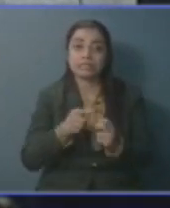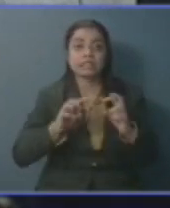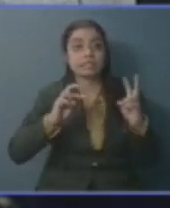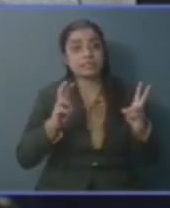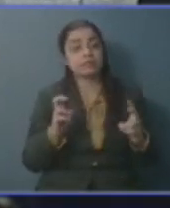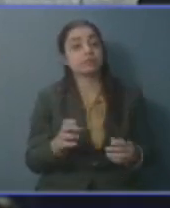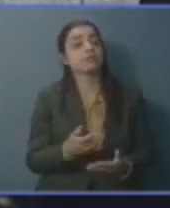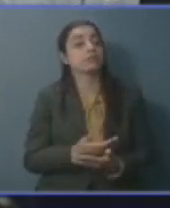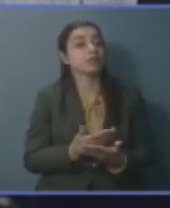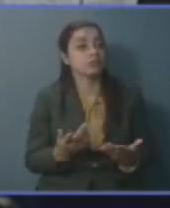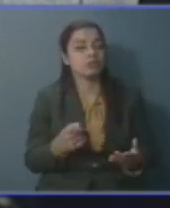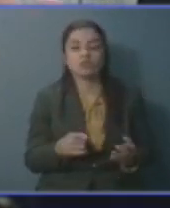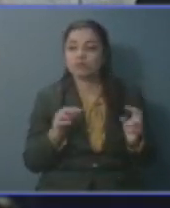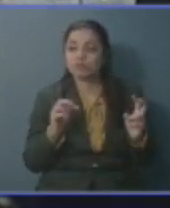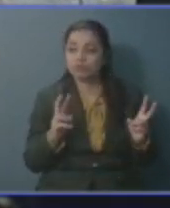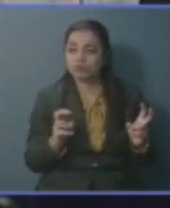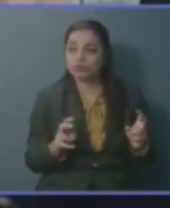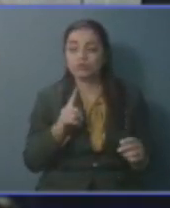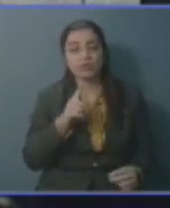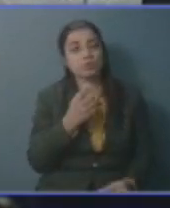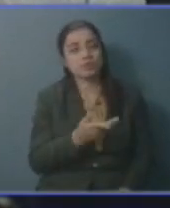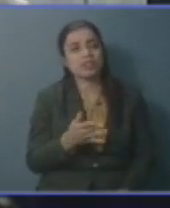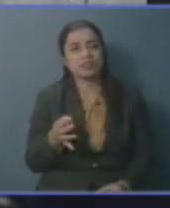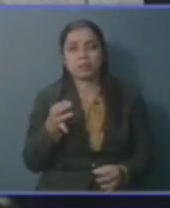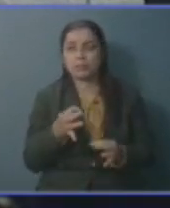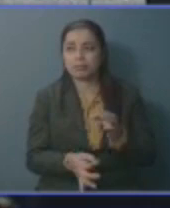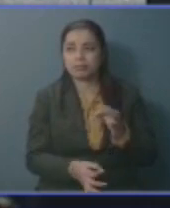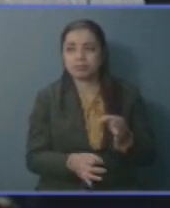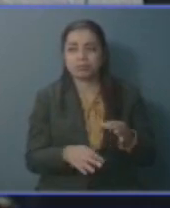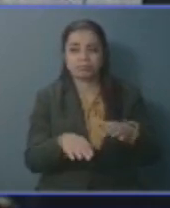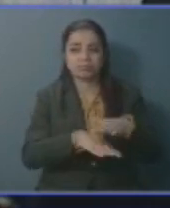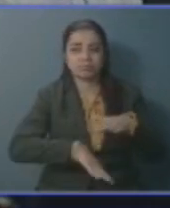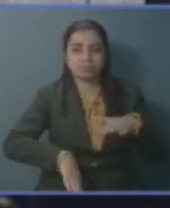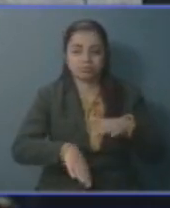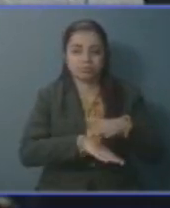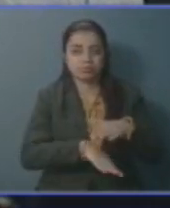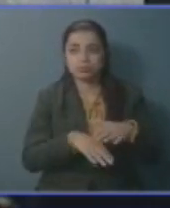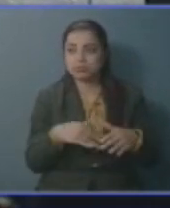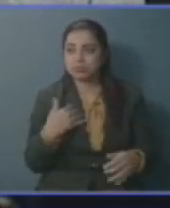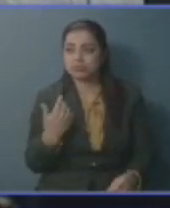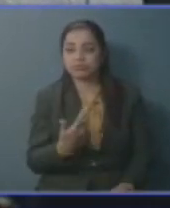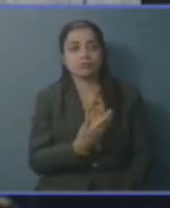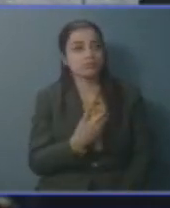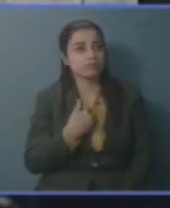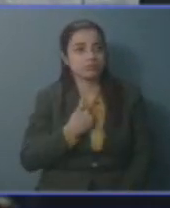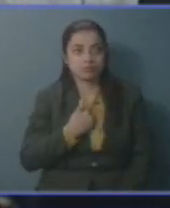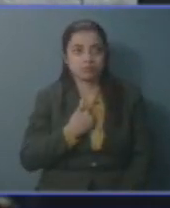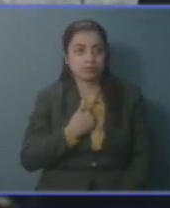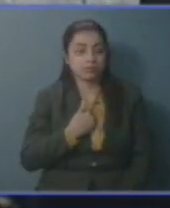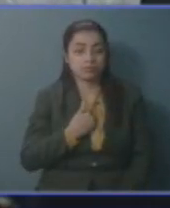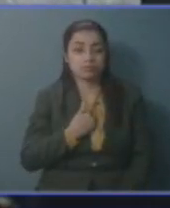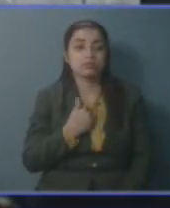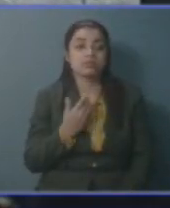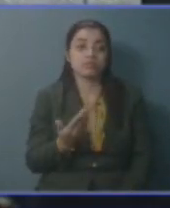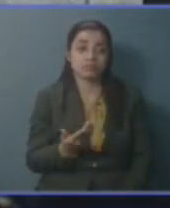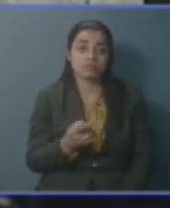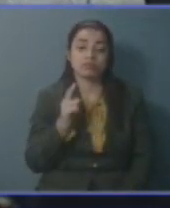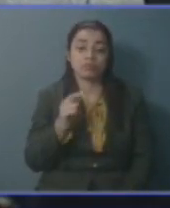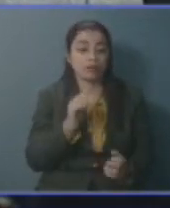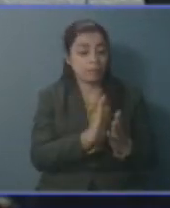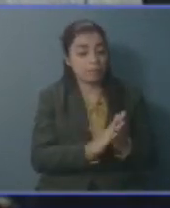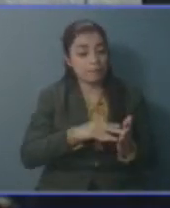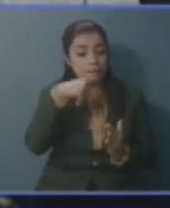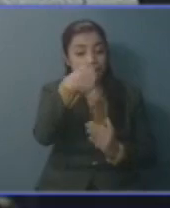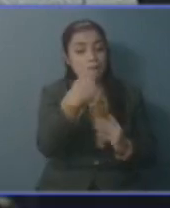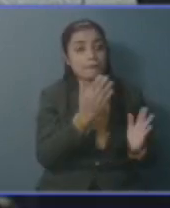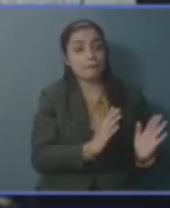todo esto obedece de una cosa sencilla y básica que no hemos tenido, tal cual es un plan